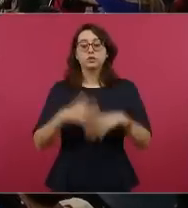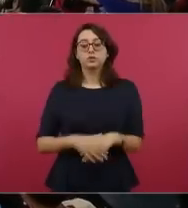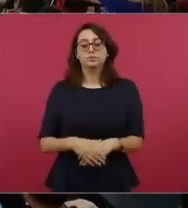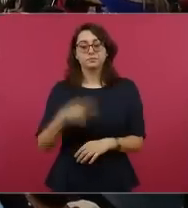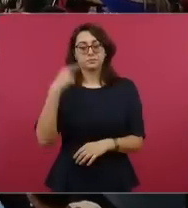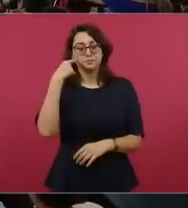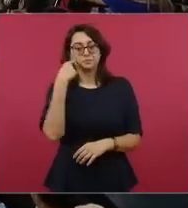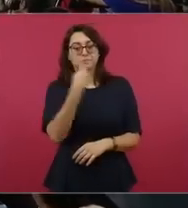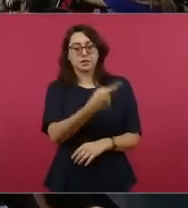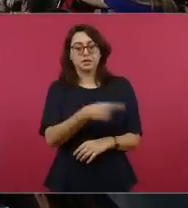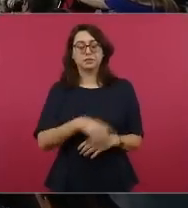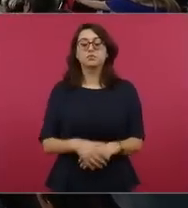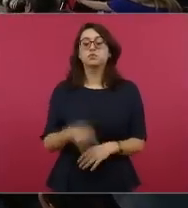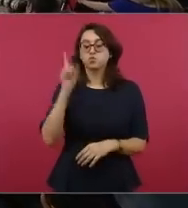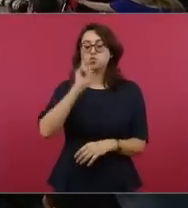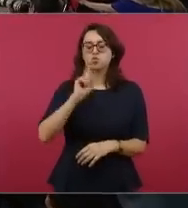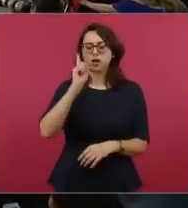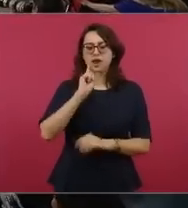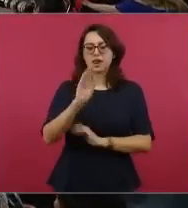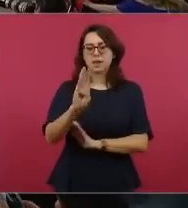ver Beatriz pages